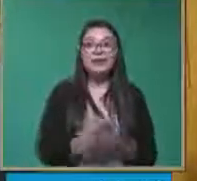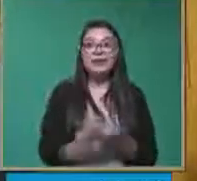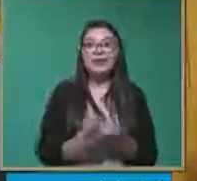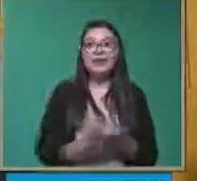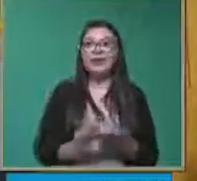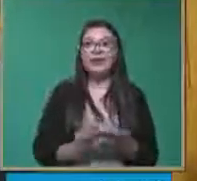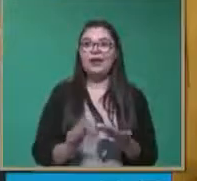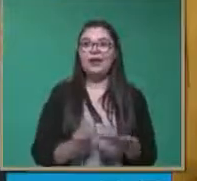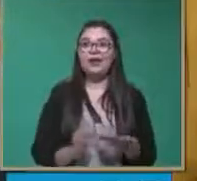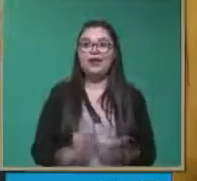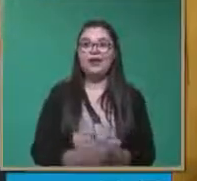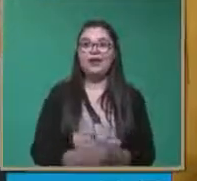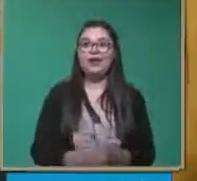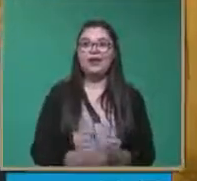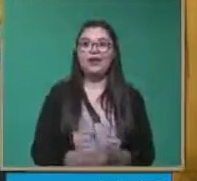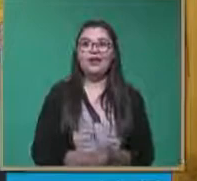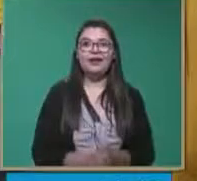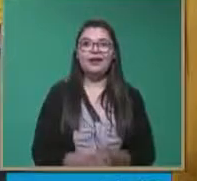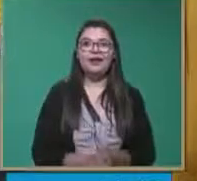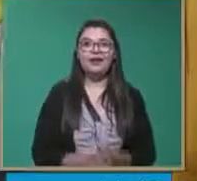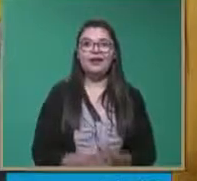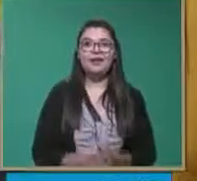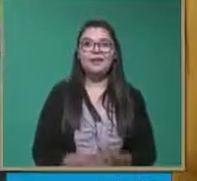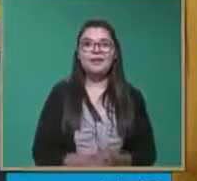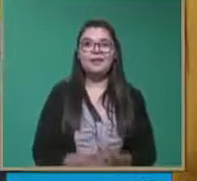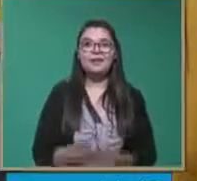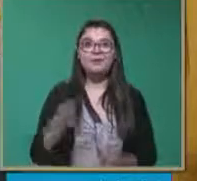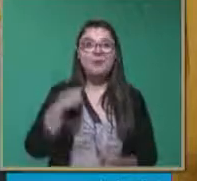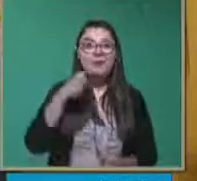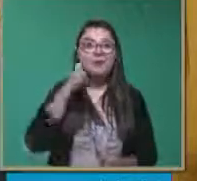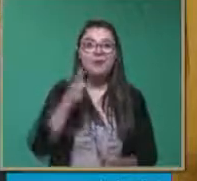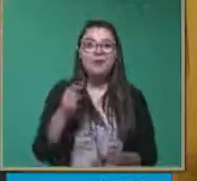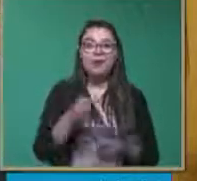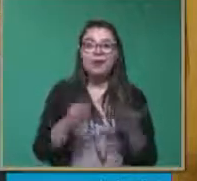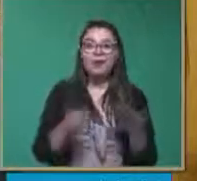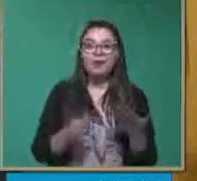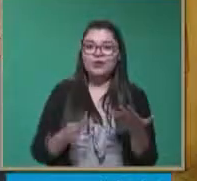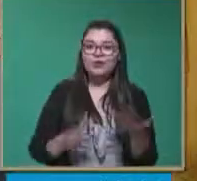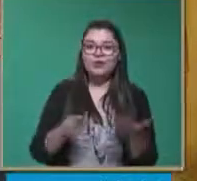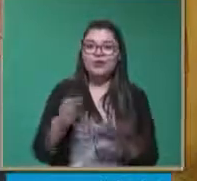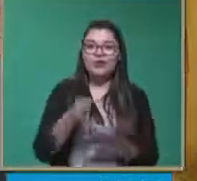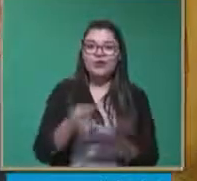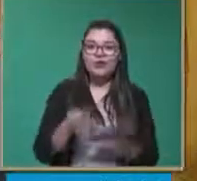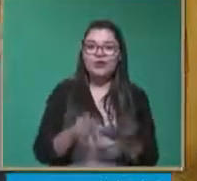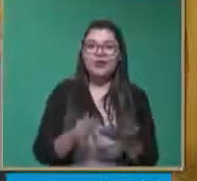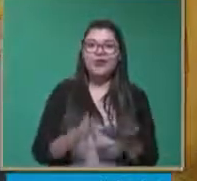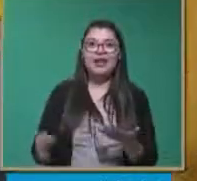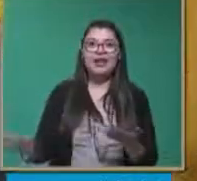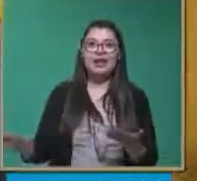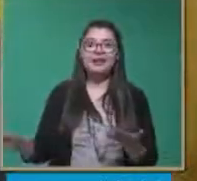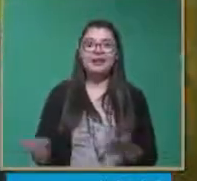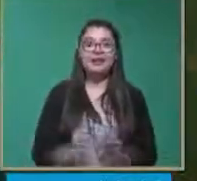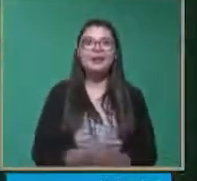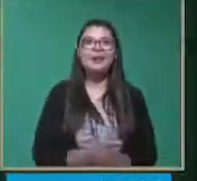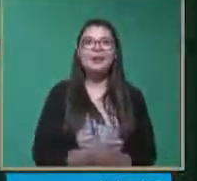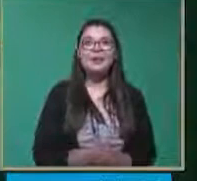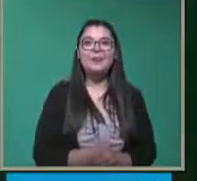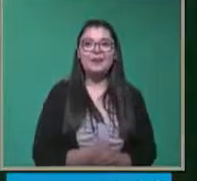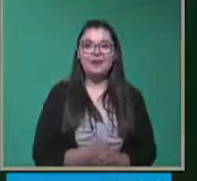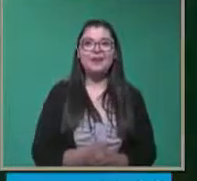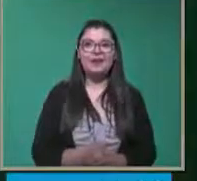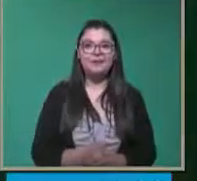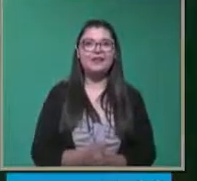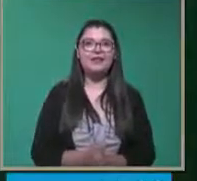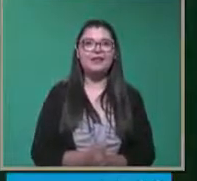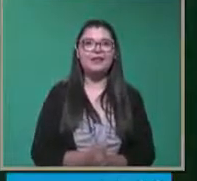manera adecuada, maestras, y pues de paso por paso, no brincarnos ningún paso, ¿verdad? Otro de los juegos, maestra,